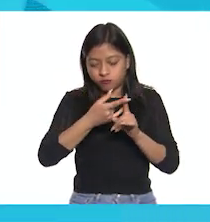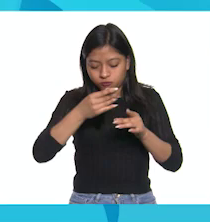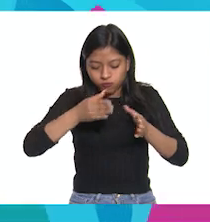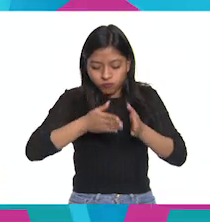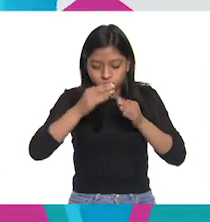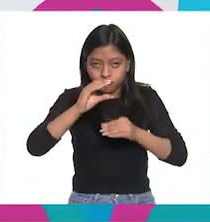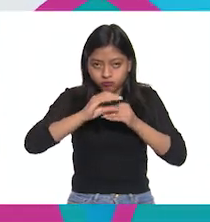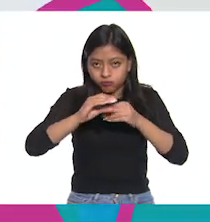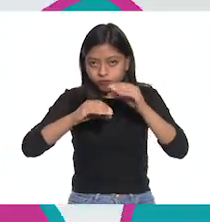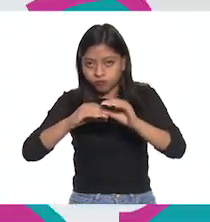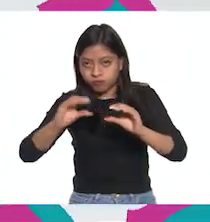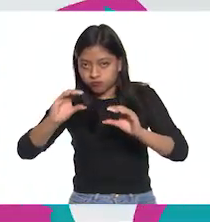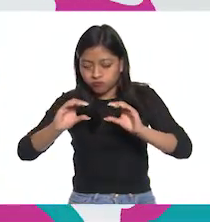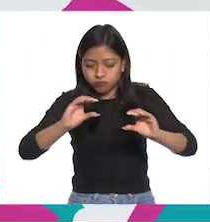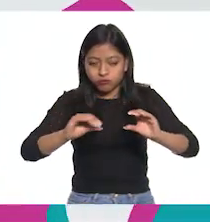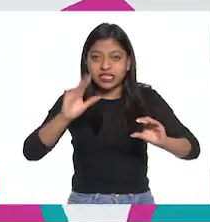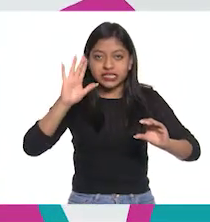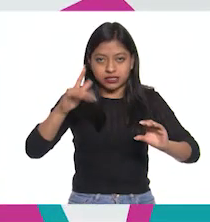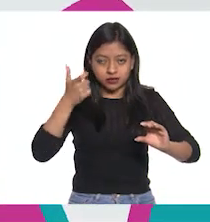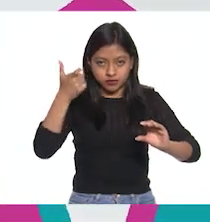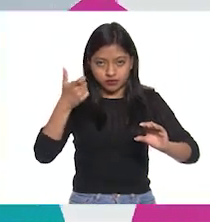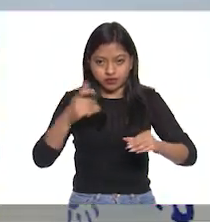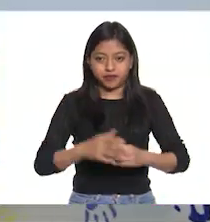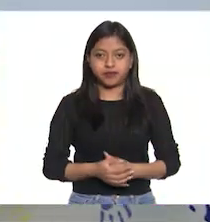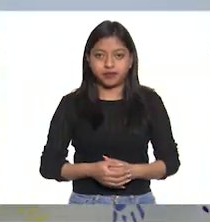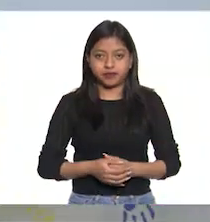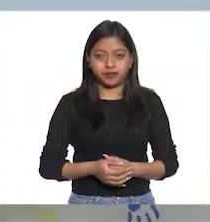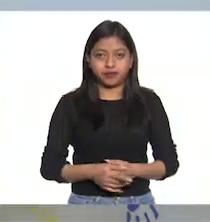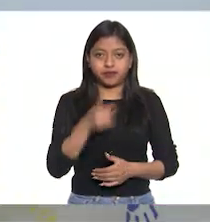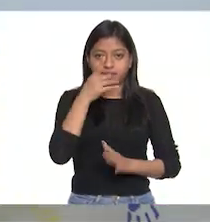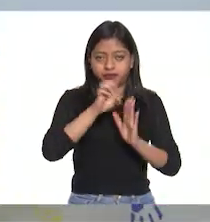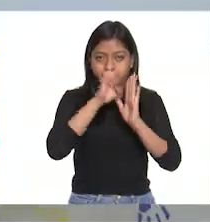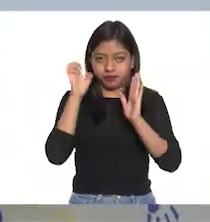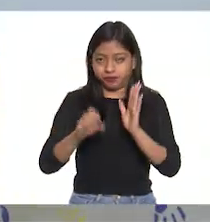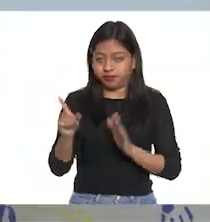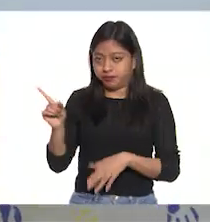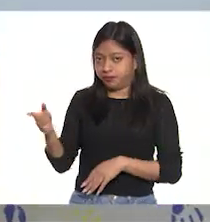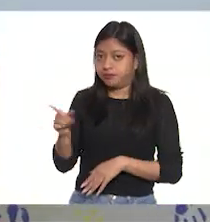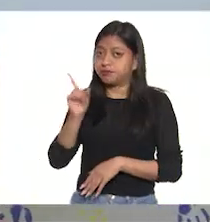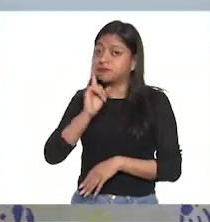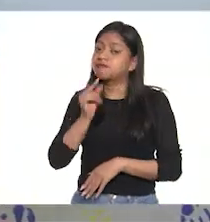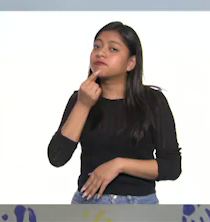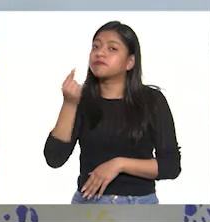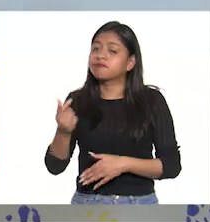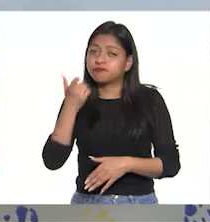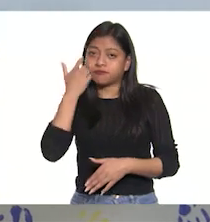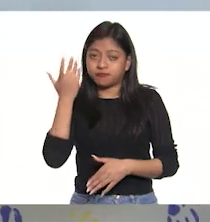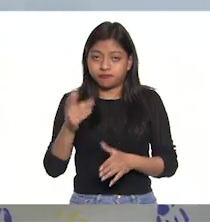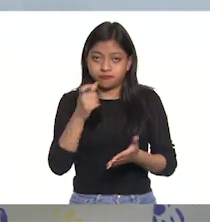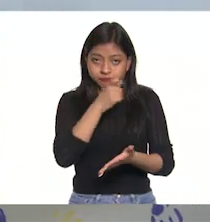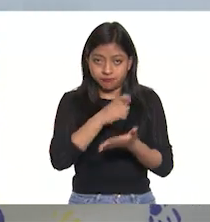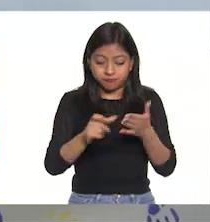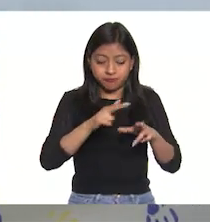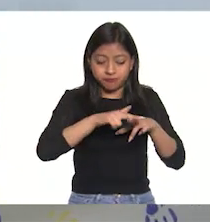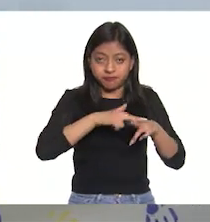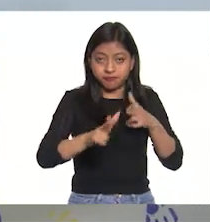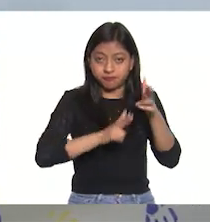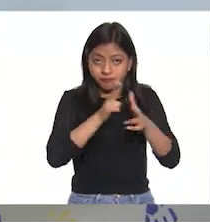cuestan 50 pesos. Muy bien. Si Gabriela comprara el trenecito y los dados, ¿cuánto tendría que